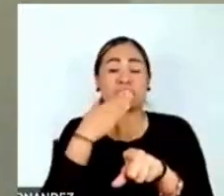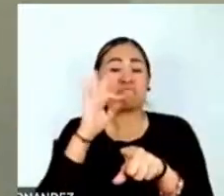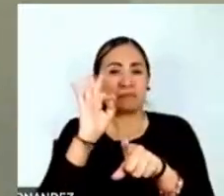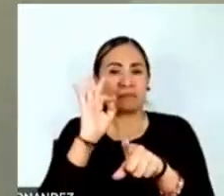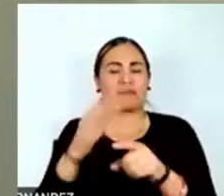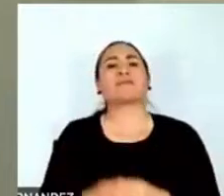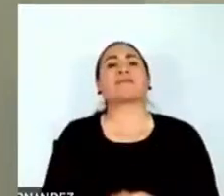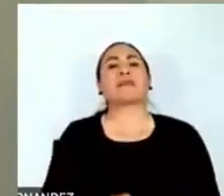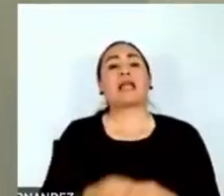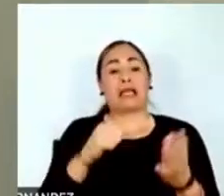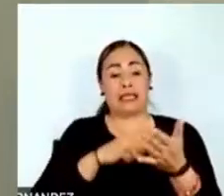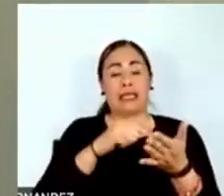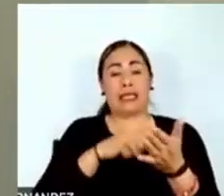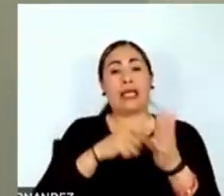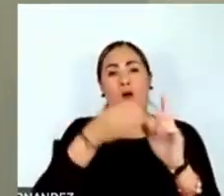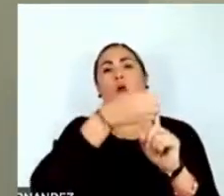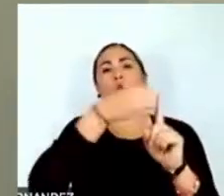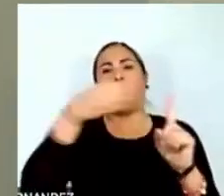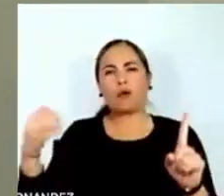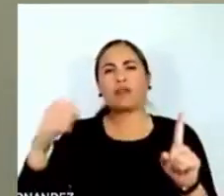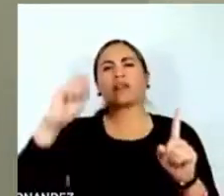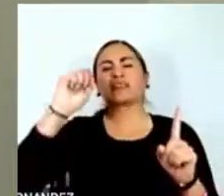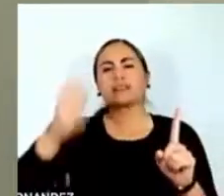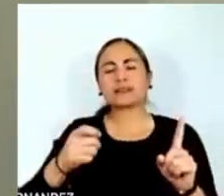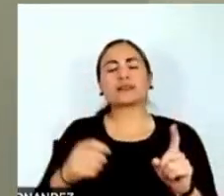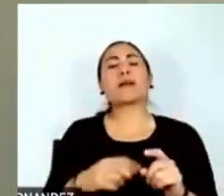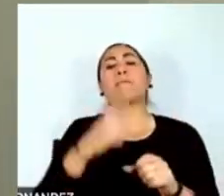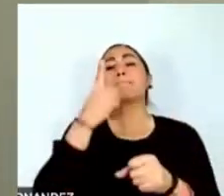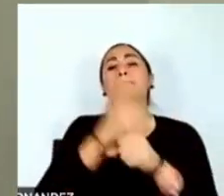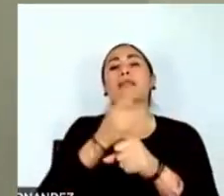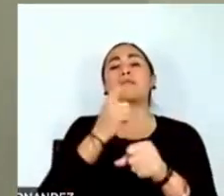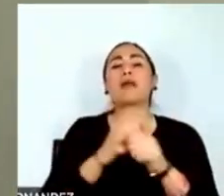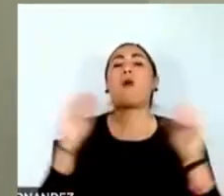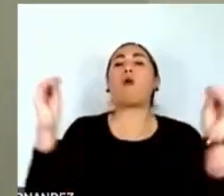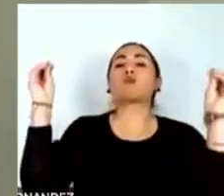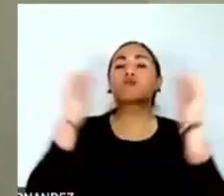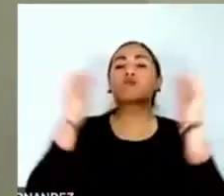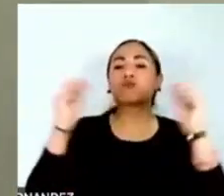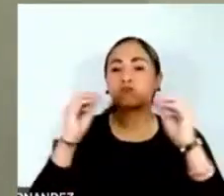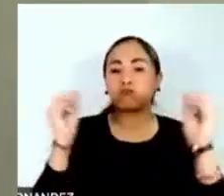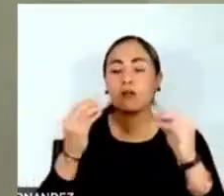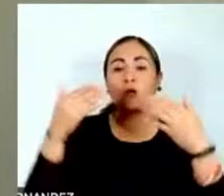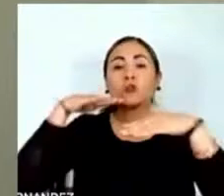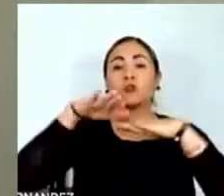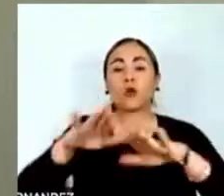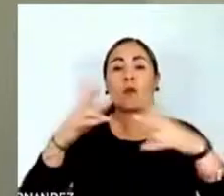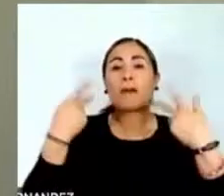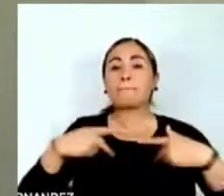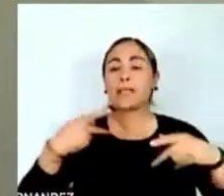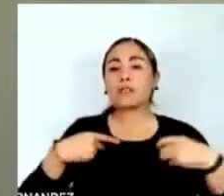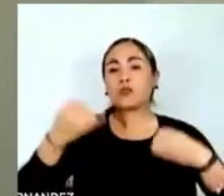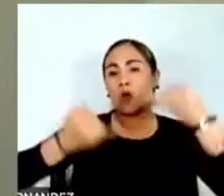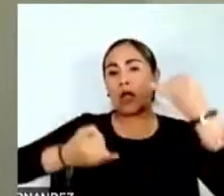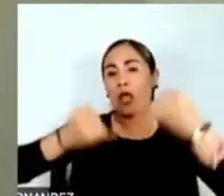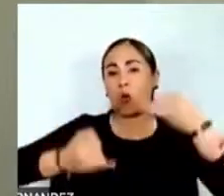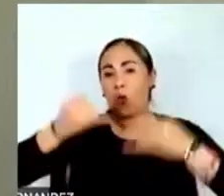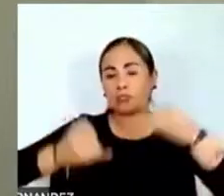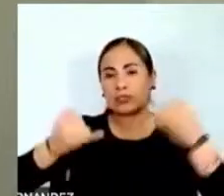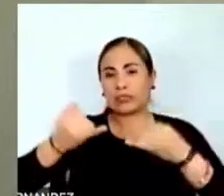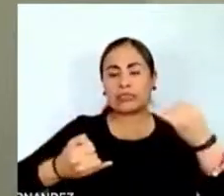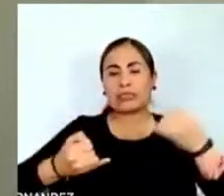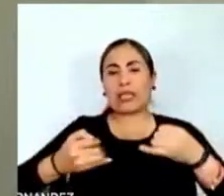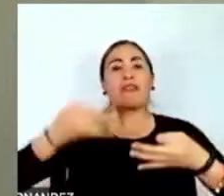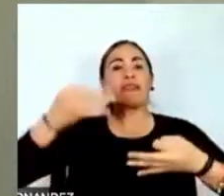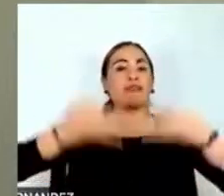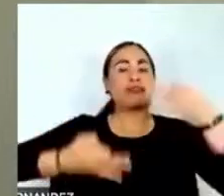cuadernillo, lo primero son las discusiones que se relacionan con los jueces de altas cortes, y los jueces y juezas